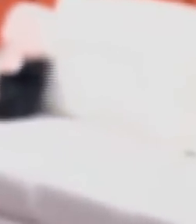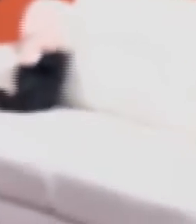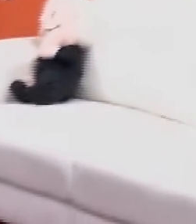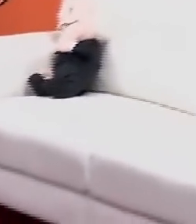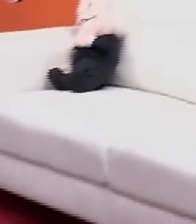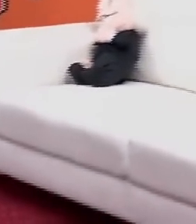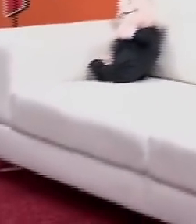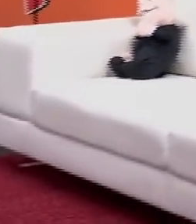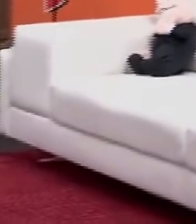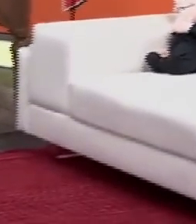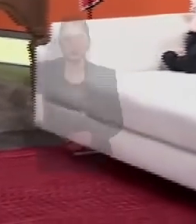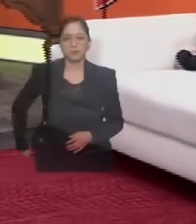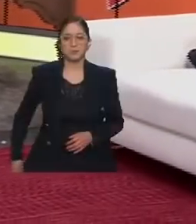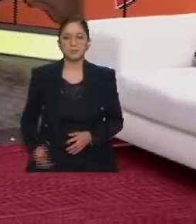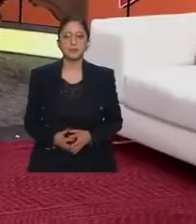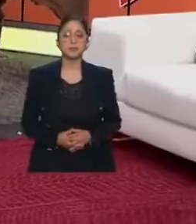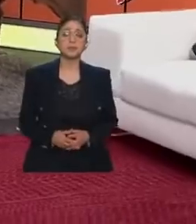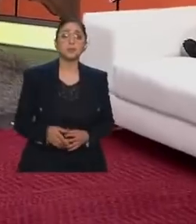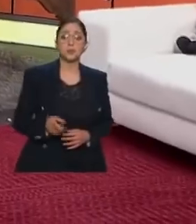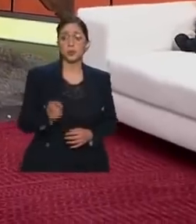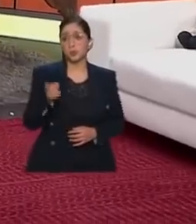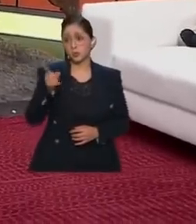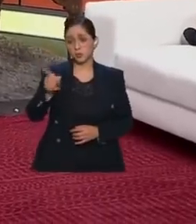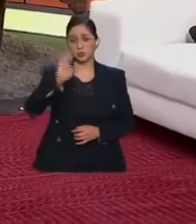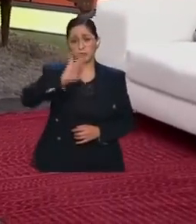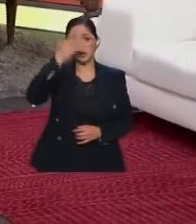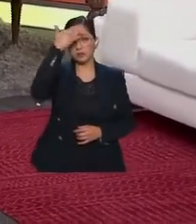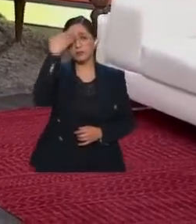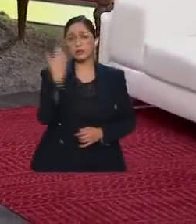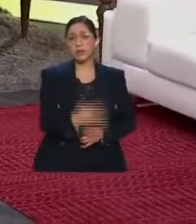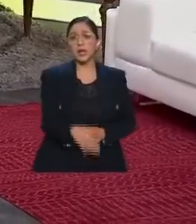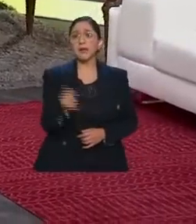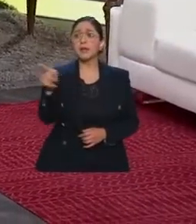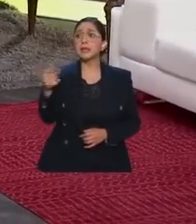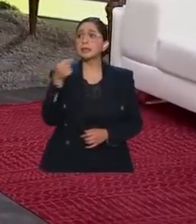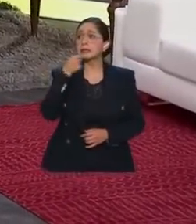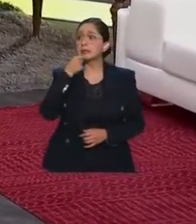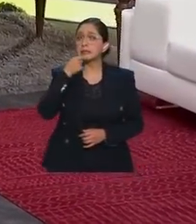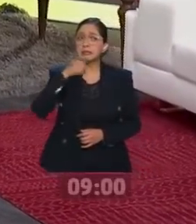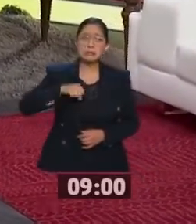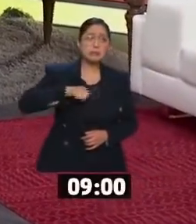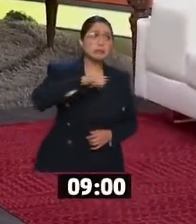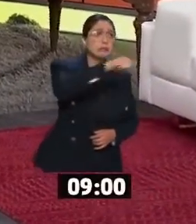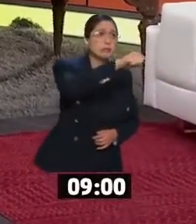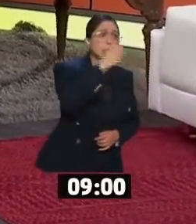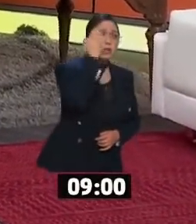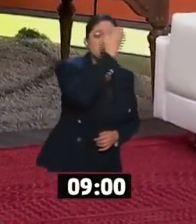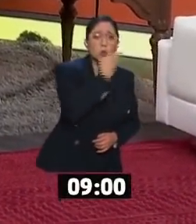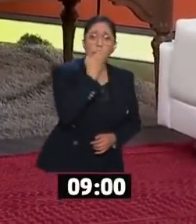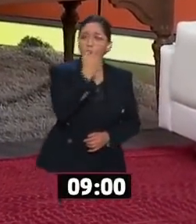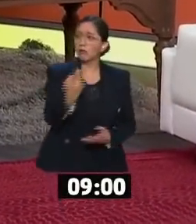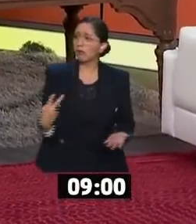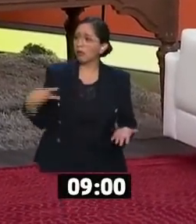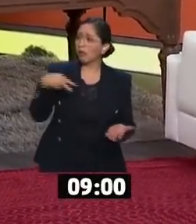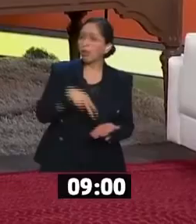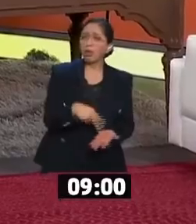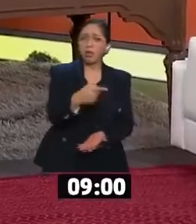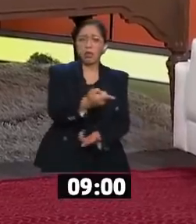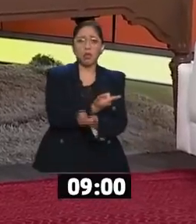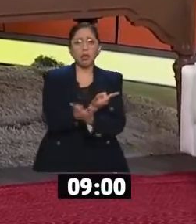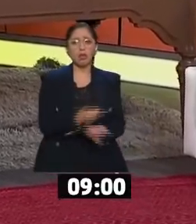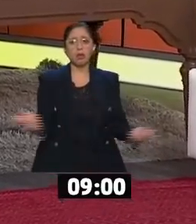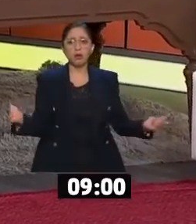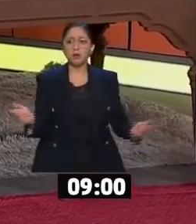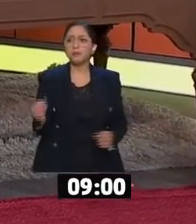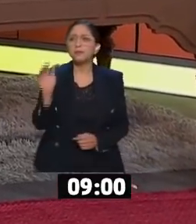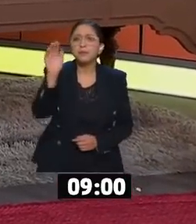Oye, ya sabes, señora, con el pretexto de llevar a la niña a la escuela, llega la hora que se le da la gana. Señora, le estoy